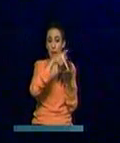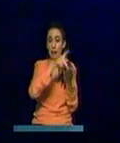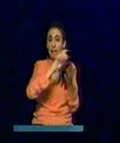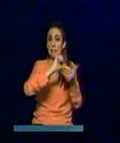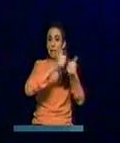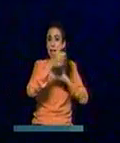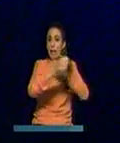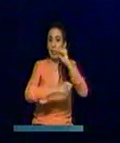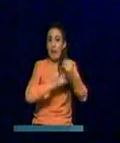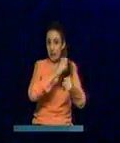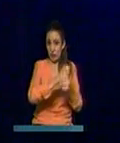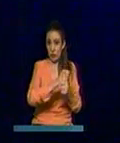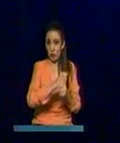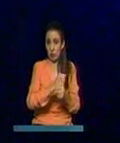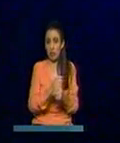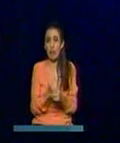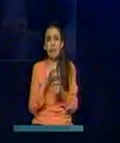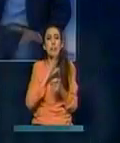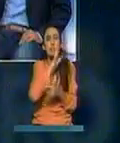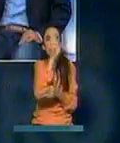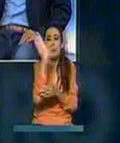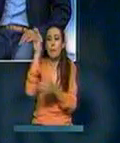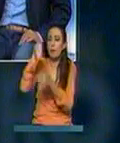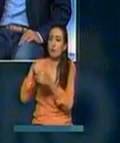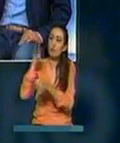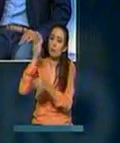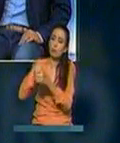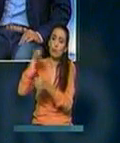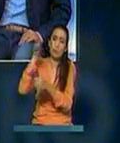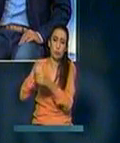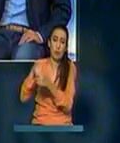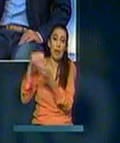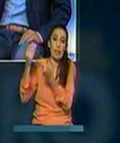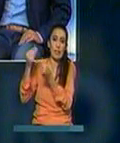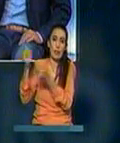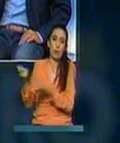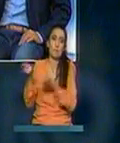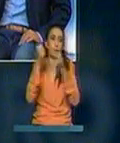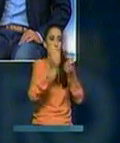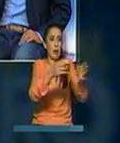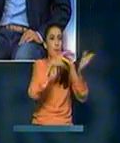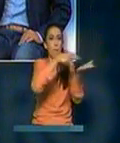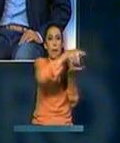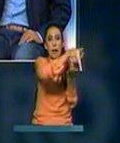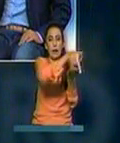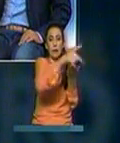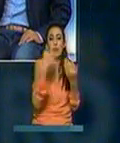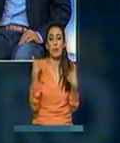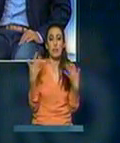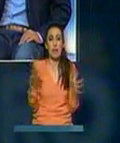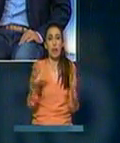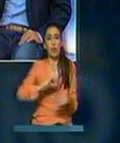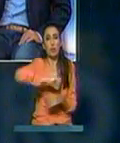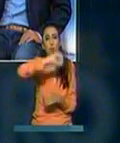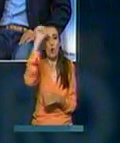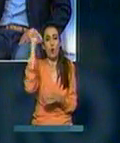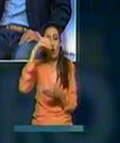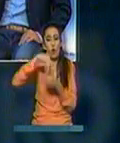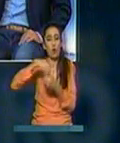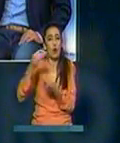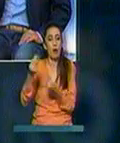significado un retroceso para los sectores productivos, principalmente para la pequeña empresa, para la mediana empresa, para